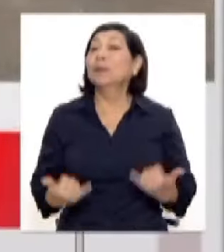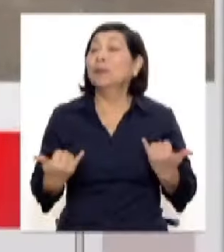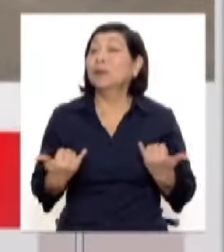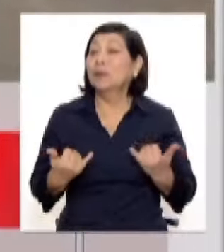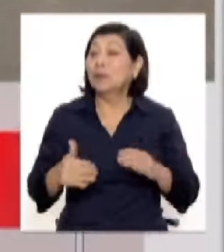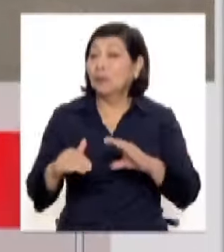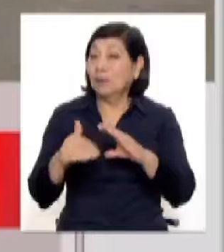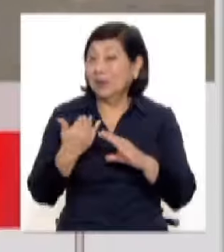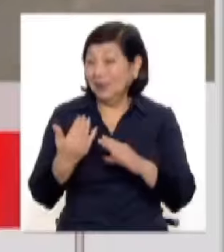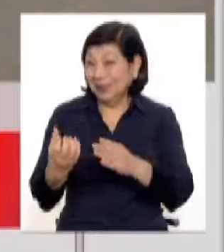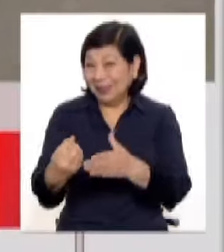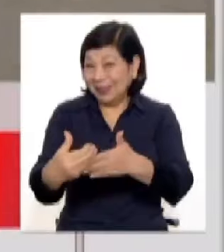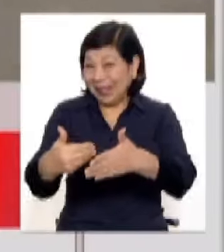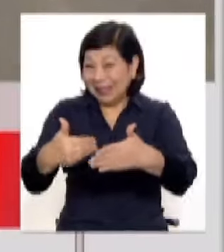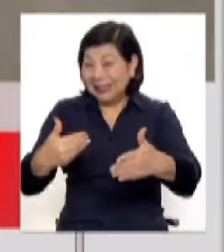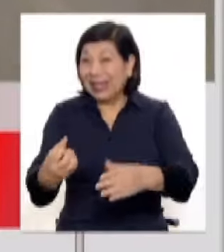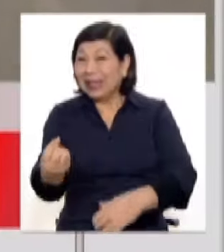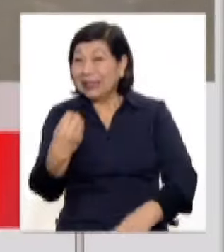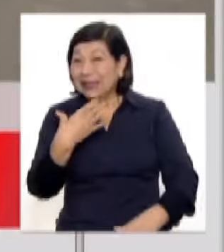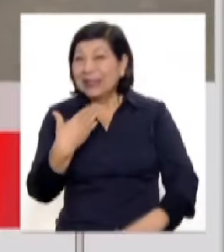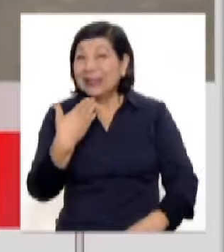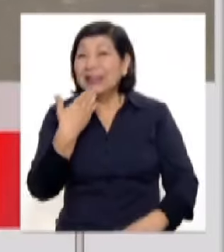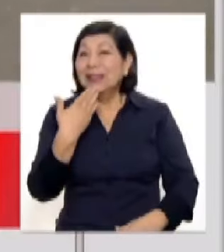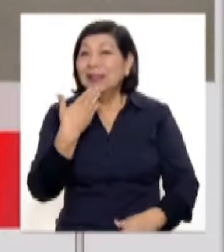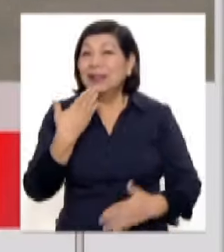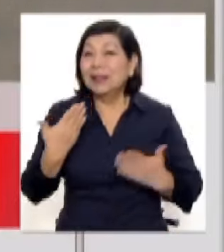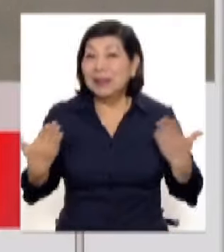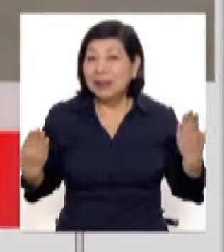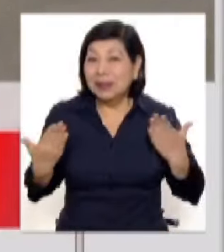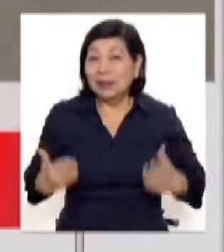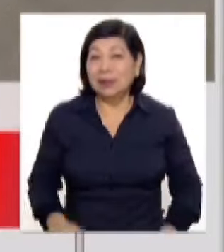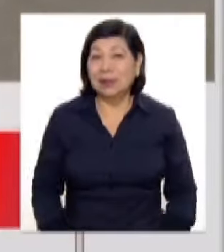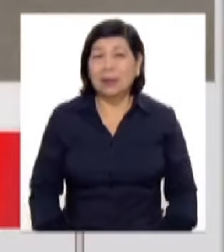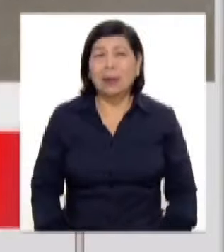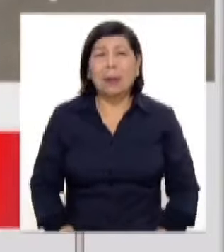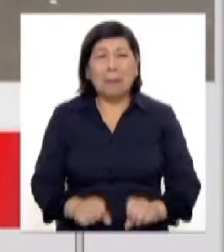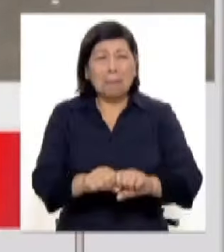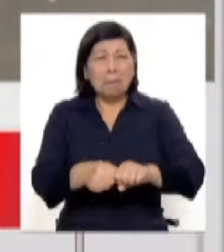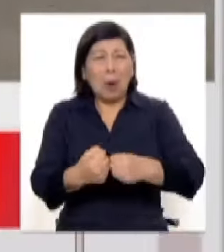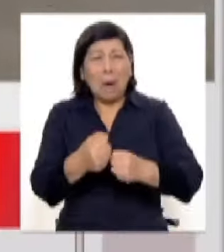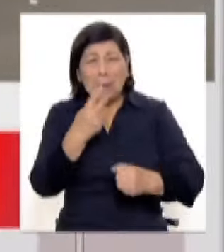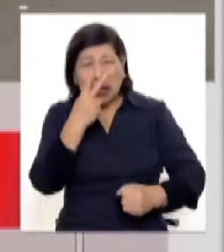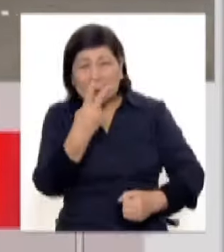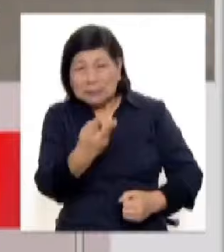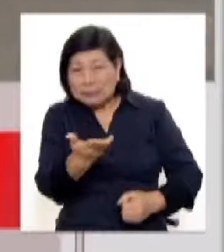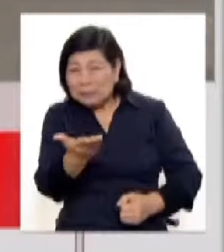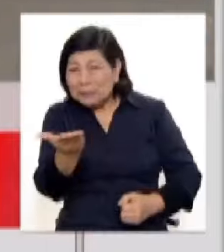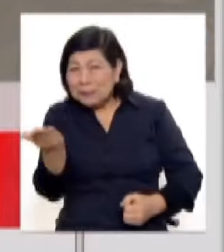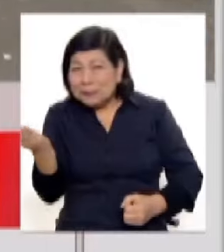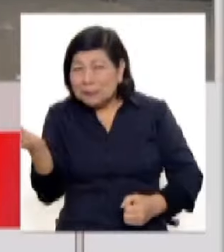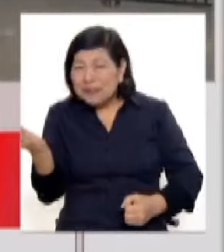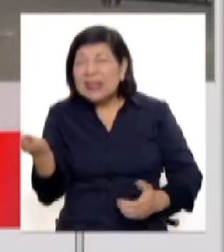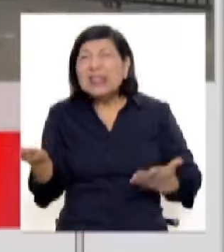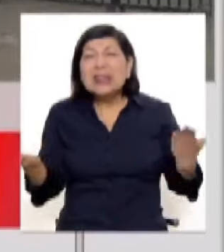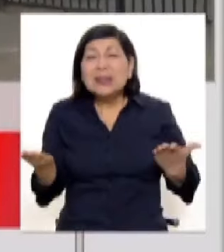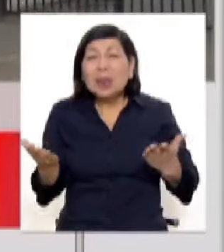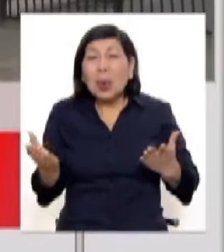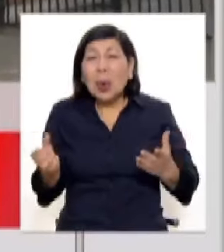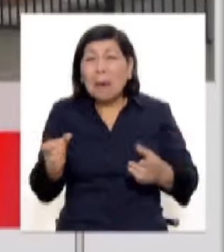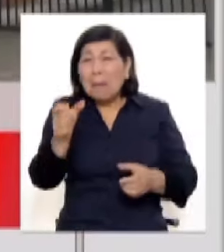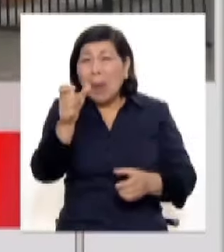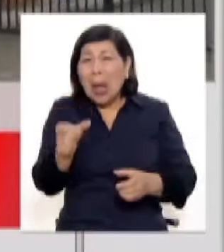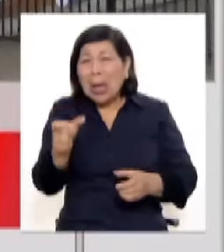la nota informativa, vamos a dar cuenta de los destrozos que aquí se ocasionaron producto de